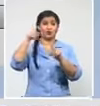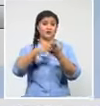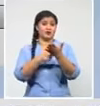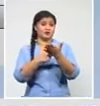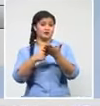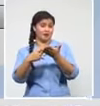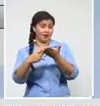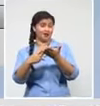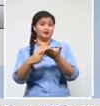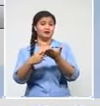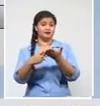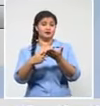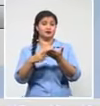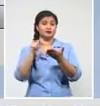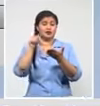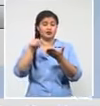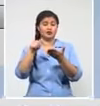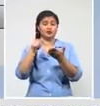diagnosticaron